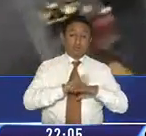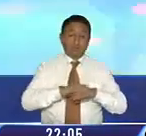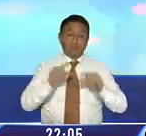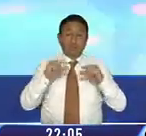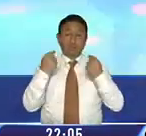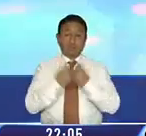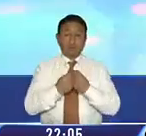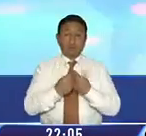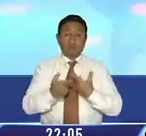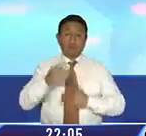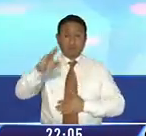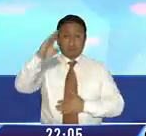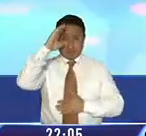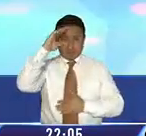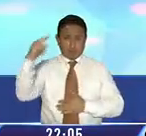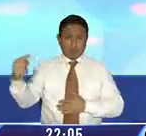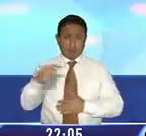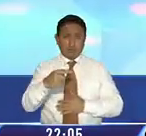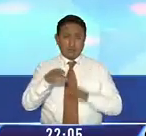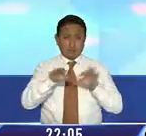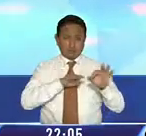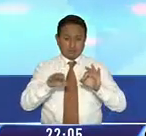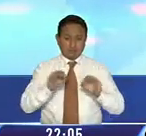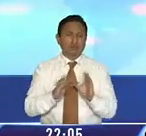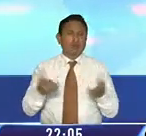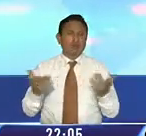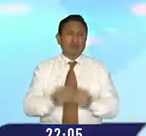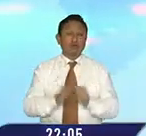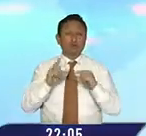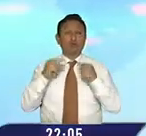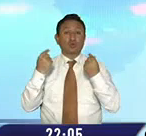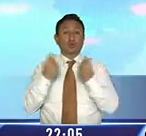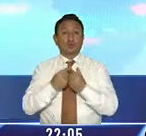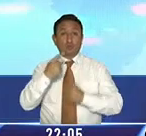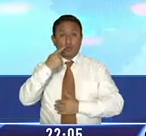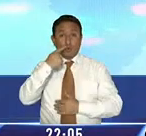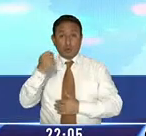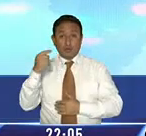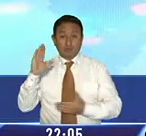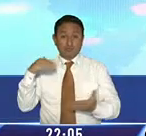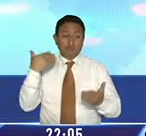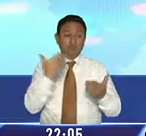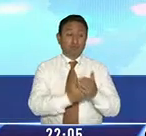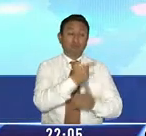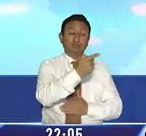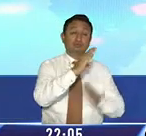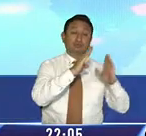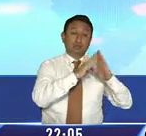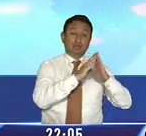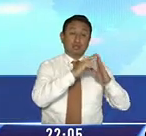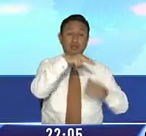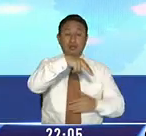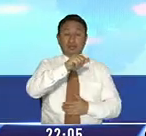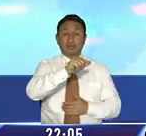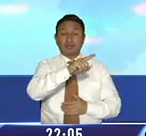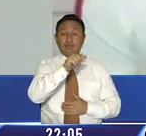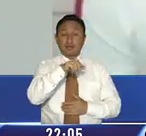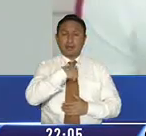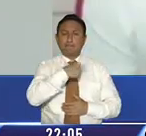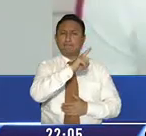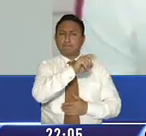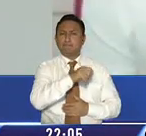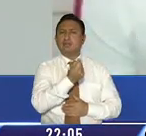armado que, según la Policía Nacional, se produjo cuando un grupo de hombres llegaron a la casa de Miguel Nazareno a